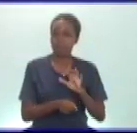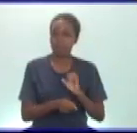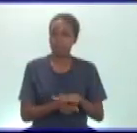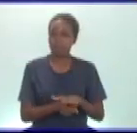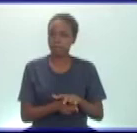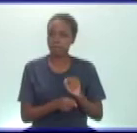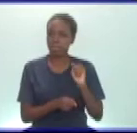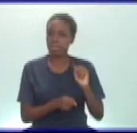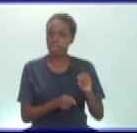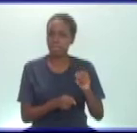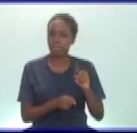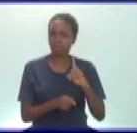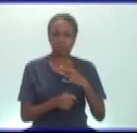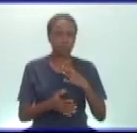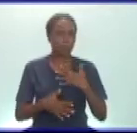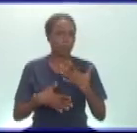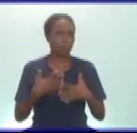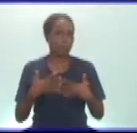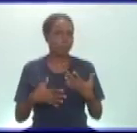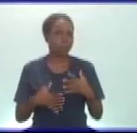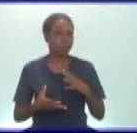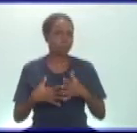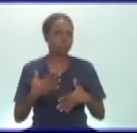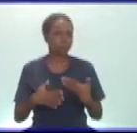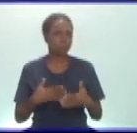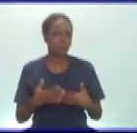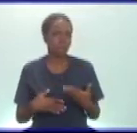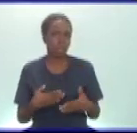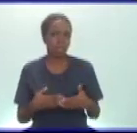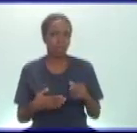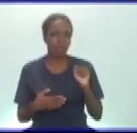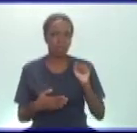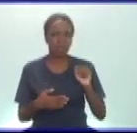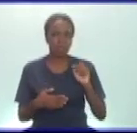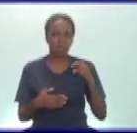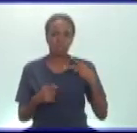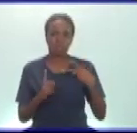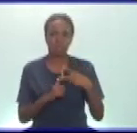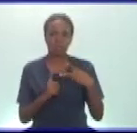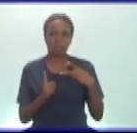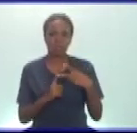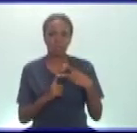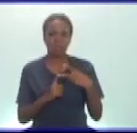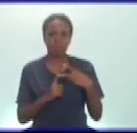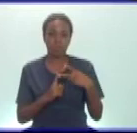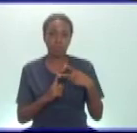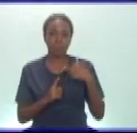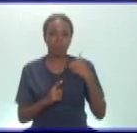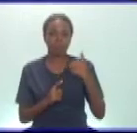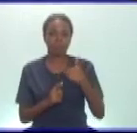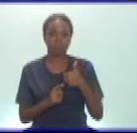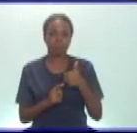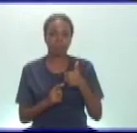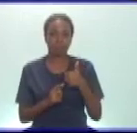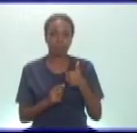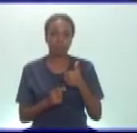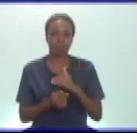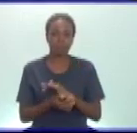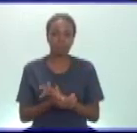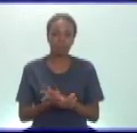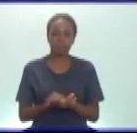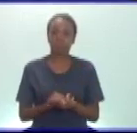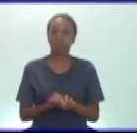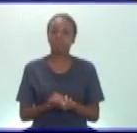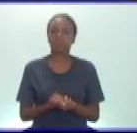tipo de problema en identificarlo. ¿Quién es entonces el núcleo del sujeto? Muy bien. El poeta o